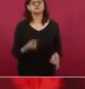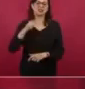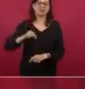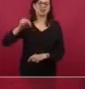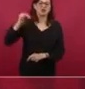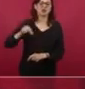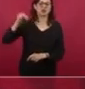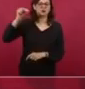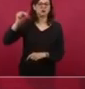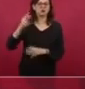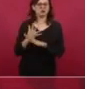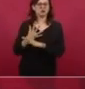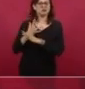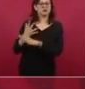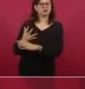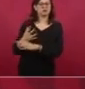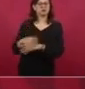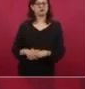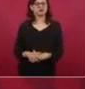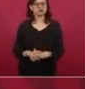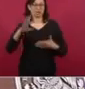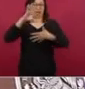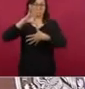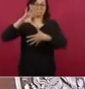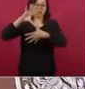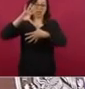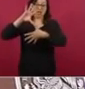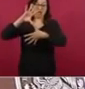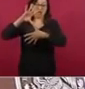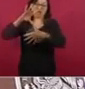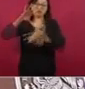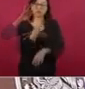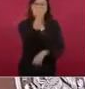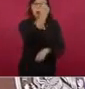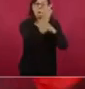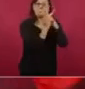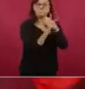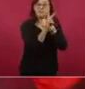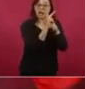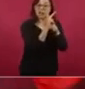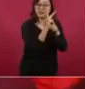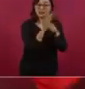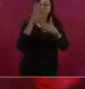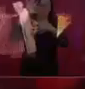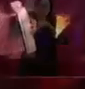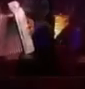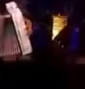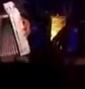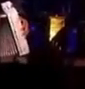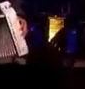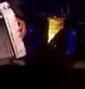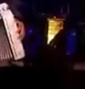Norte. Somos más americanos. Ya después que lo escuche, hablamos.